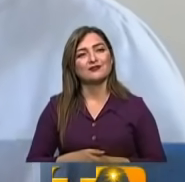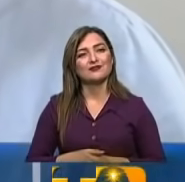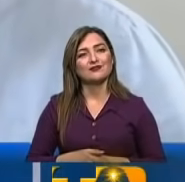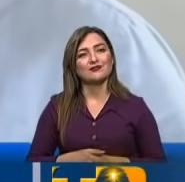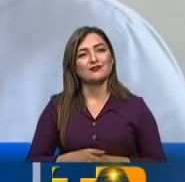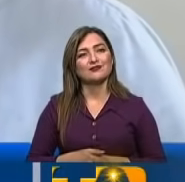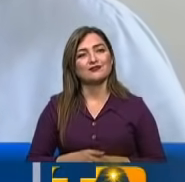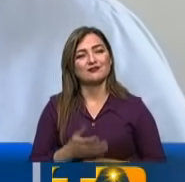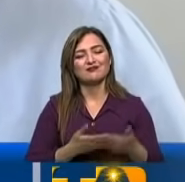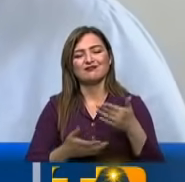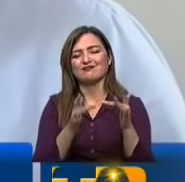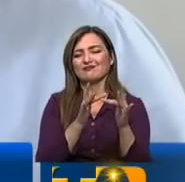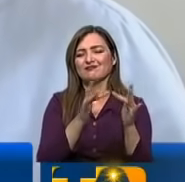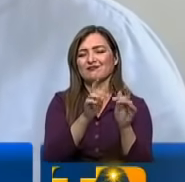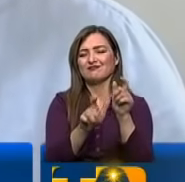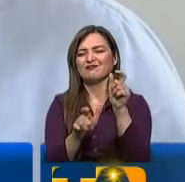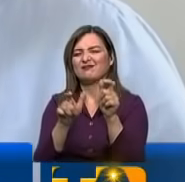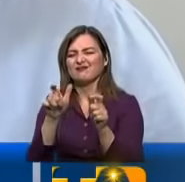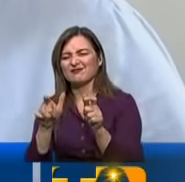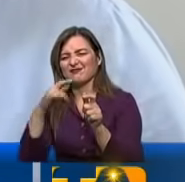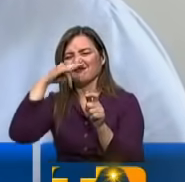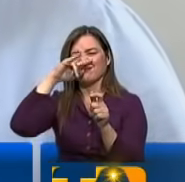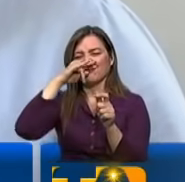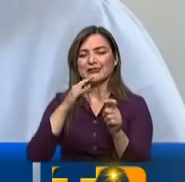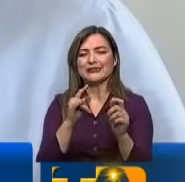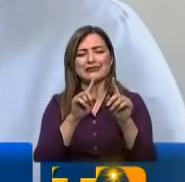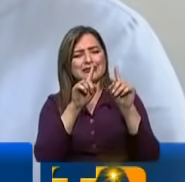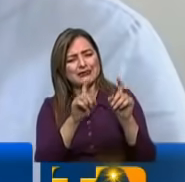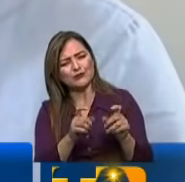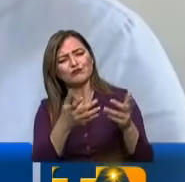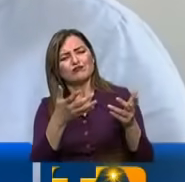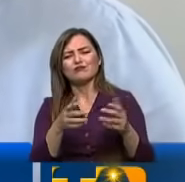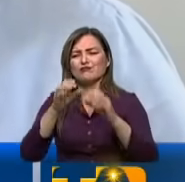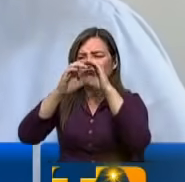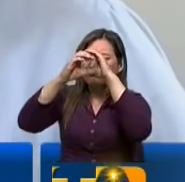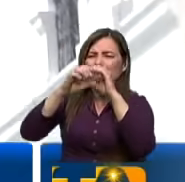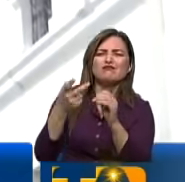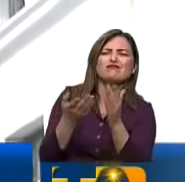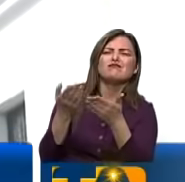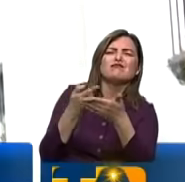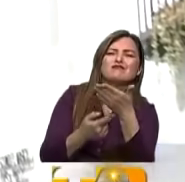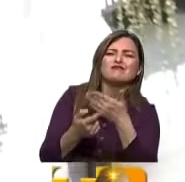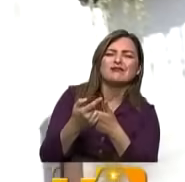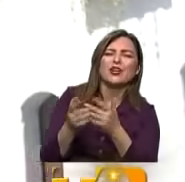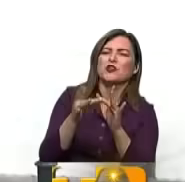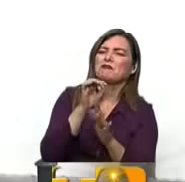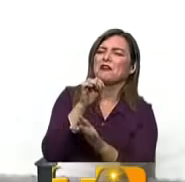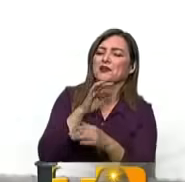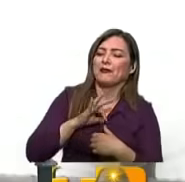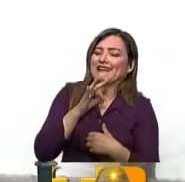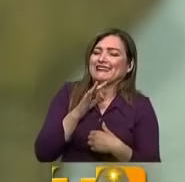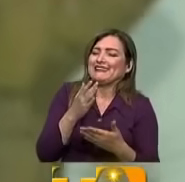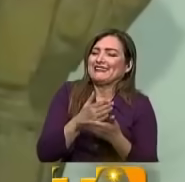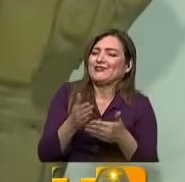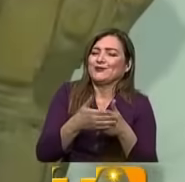contacto, esta interacción con la gente, con los chicos, que te pregunten, ¿y este telescopio para qué sirve? En el museo están